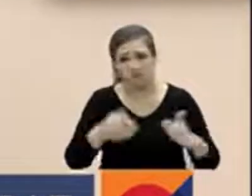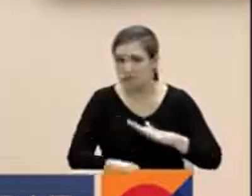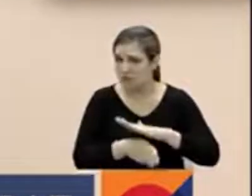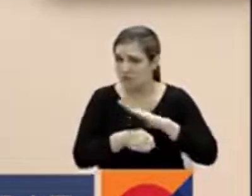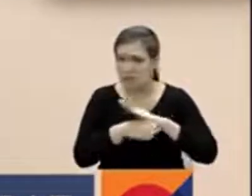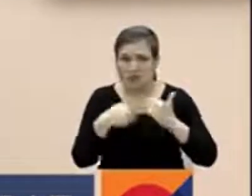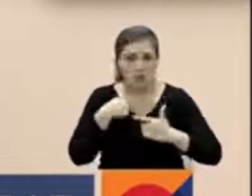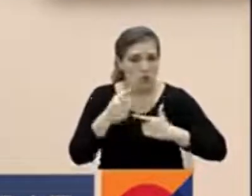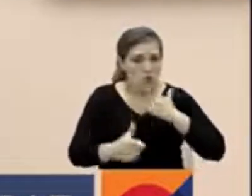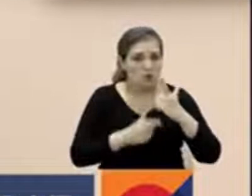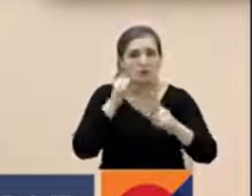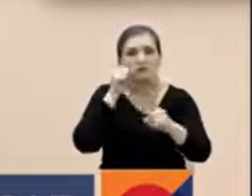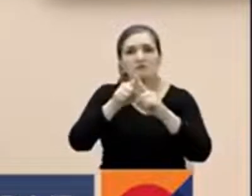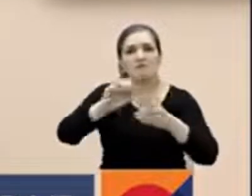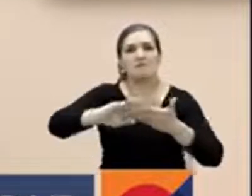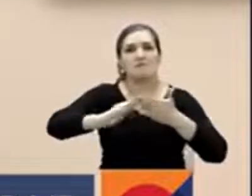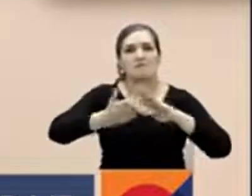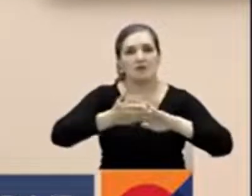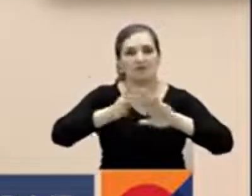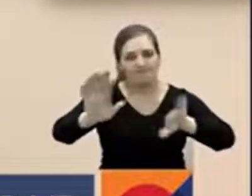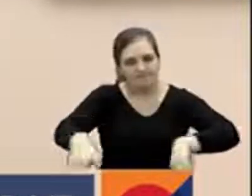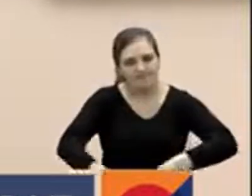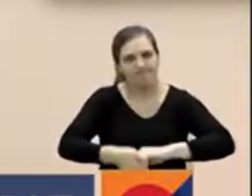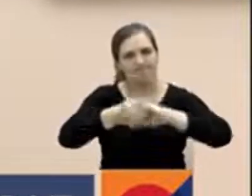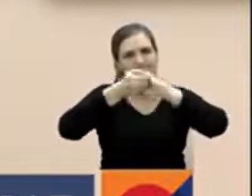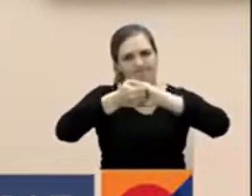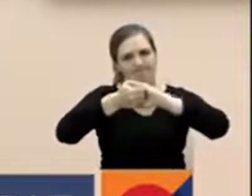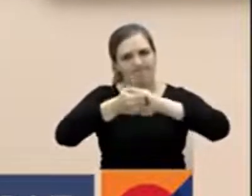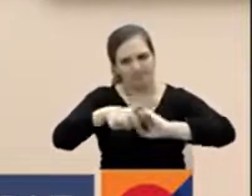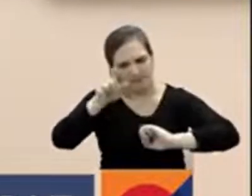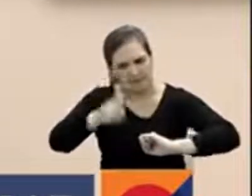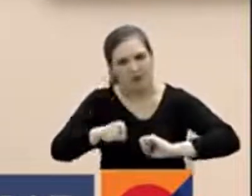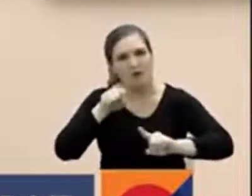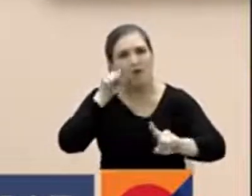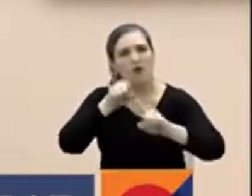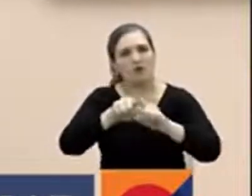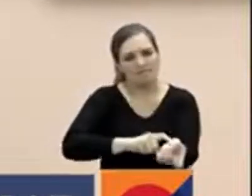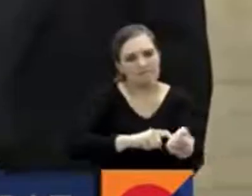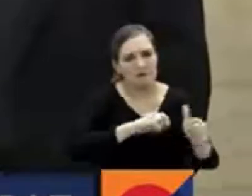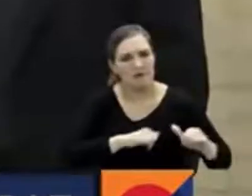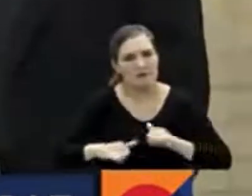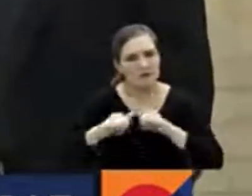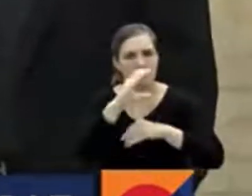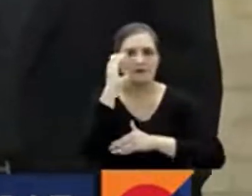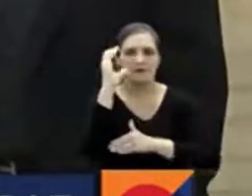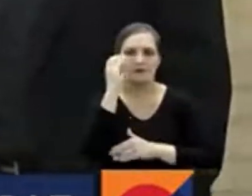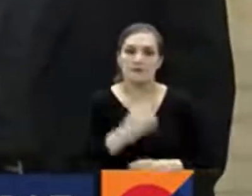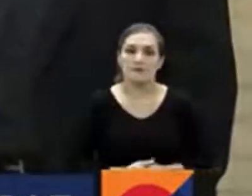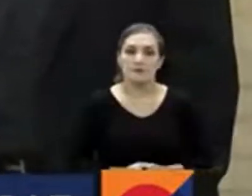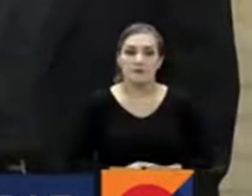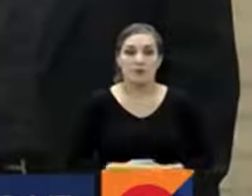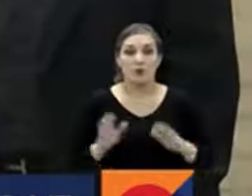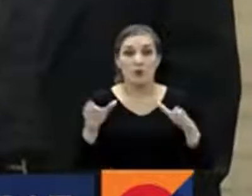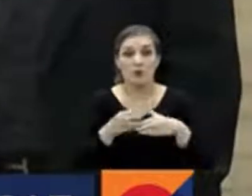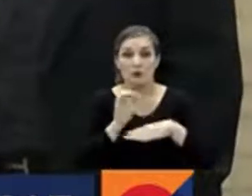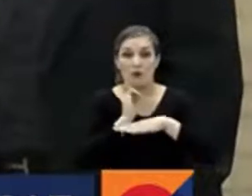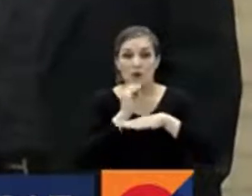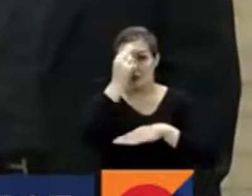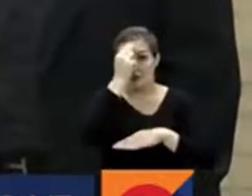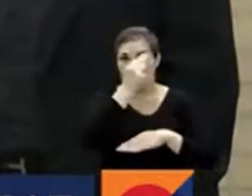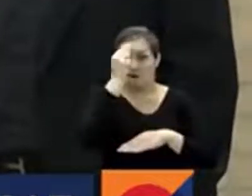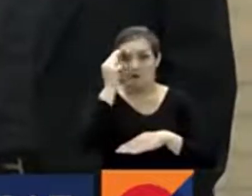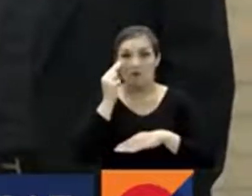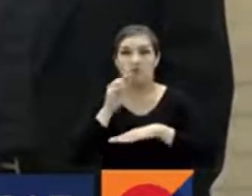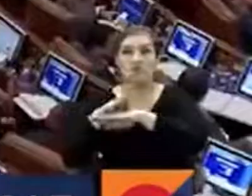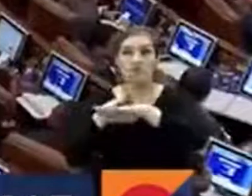seguir luchando por la paz, por la reconciliación y por la fraternidad de todos los colombianos. La Iglesia Católica llamó a los líderes,